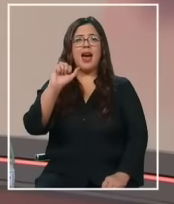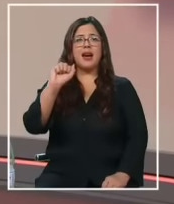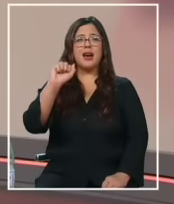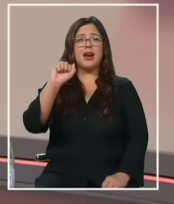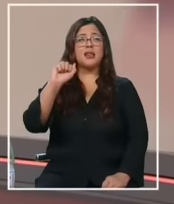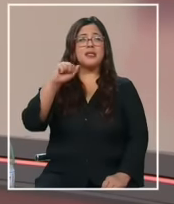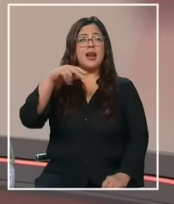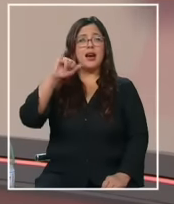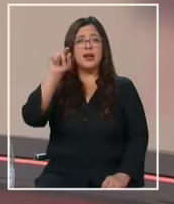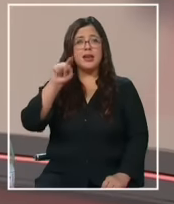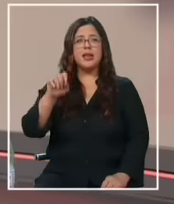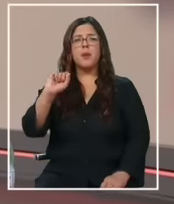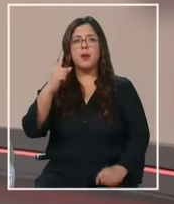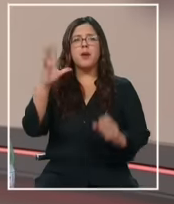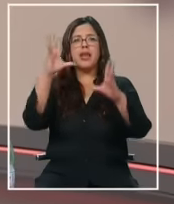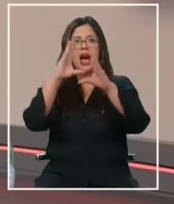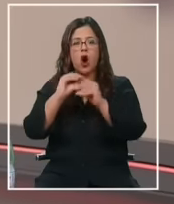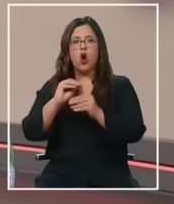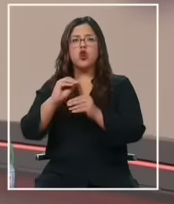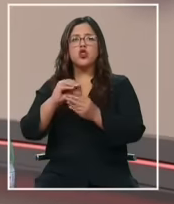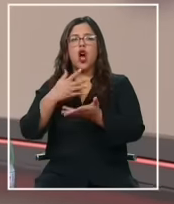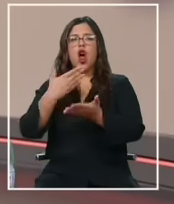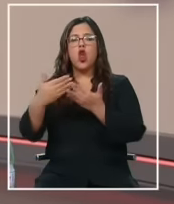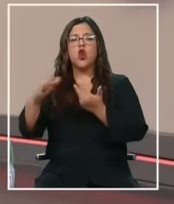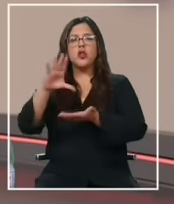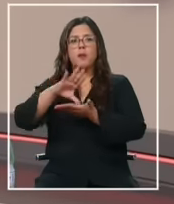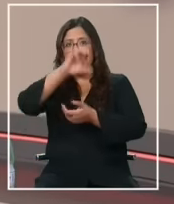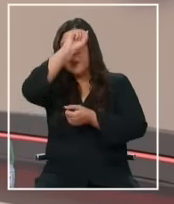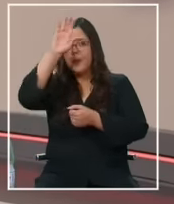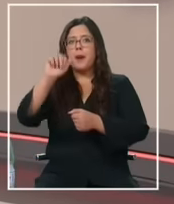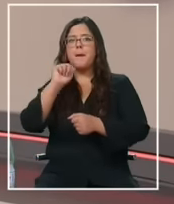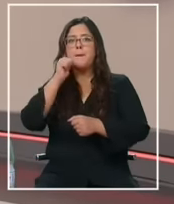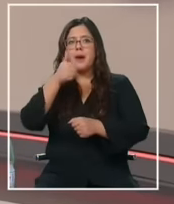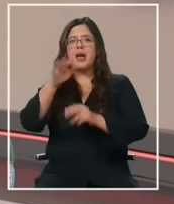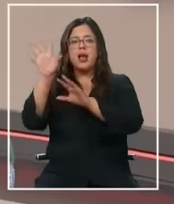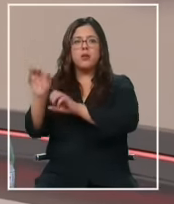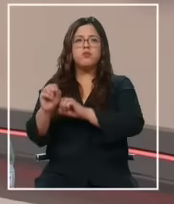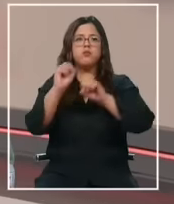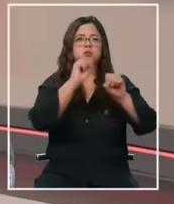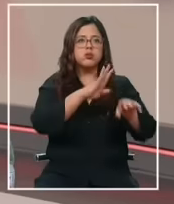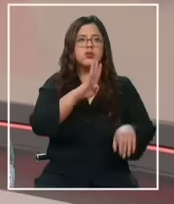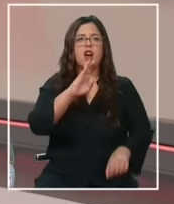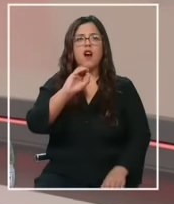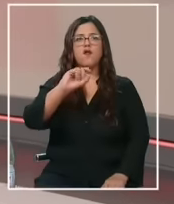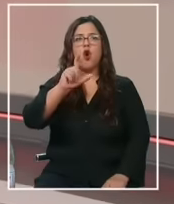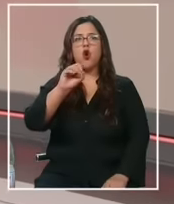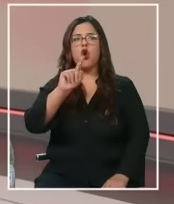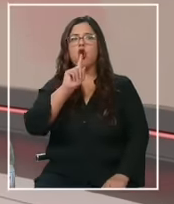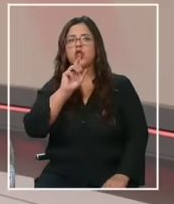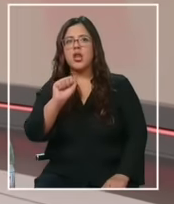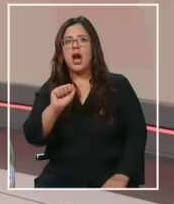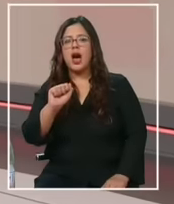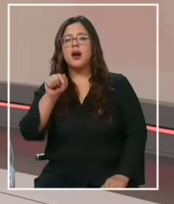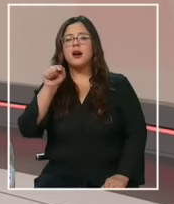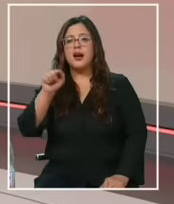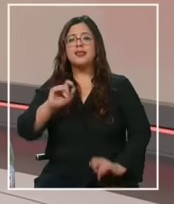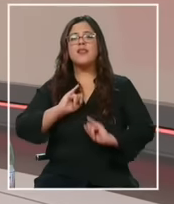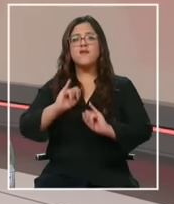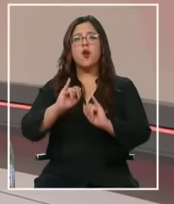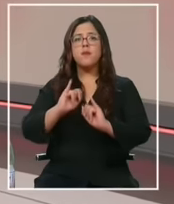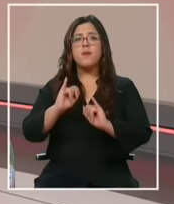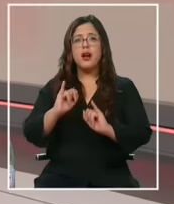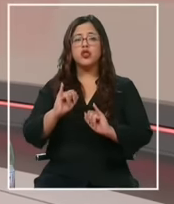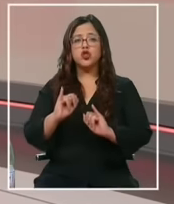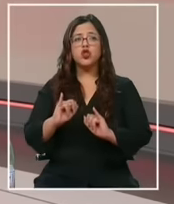primera noche detenido en Popayán, Colombia. Mañana será trasladado a Bogotá. La actualización, las